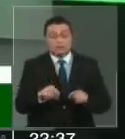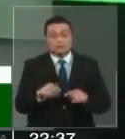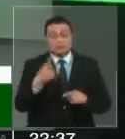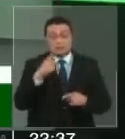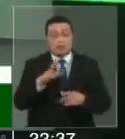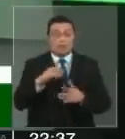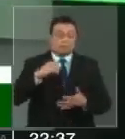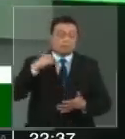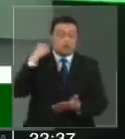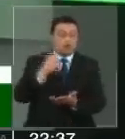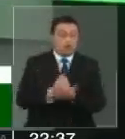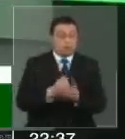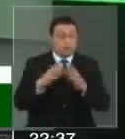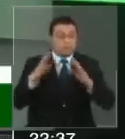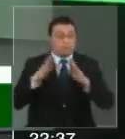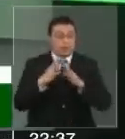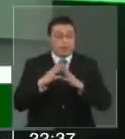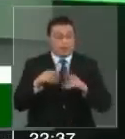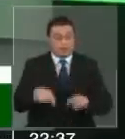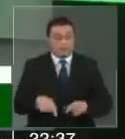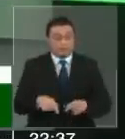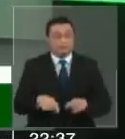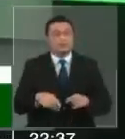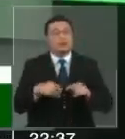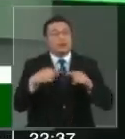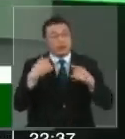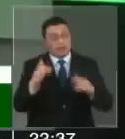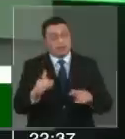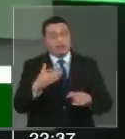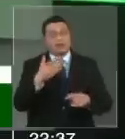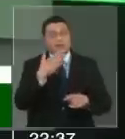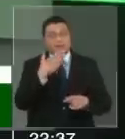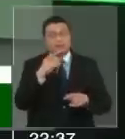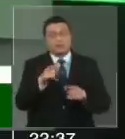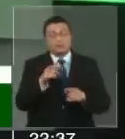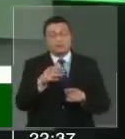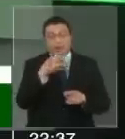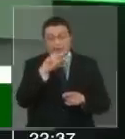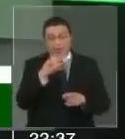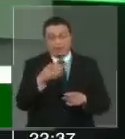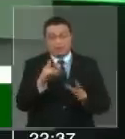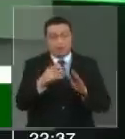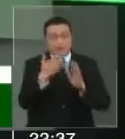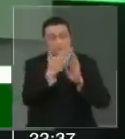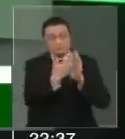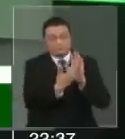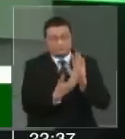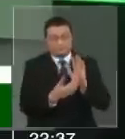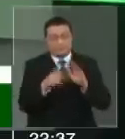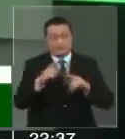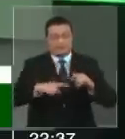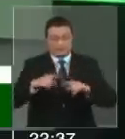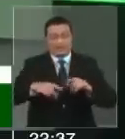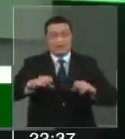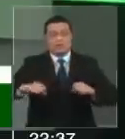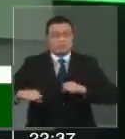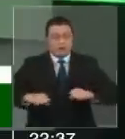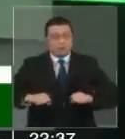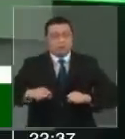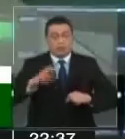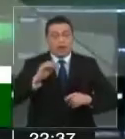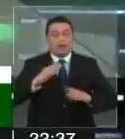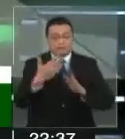a raíz de la dictadura, a raíz también de siempre se habla de estas fisuras geológicas por los terremotos, hay